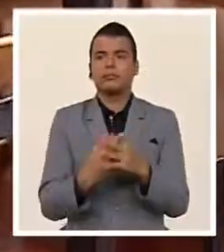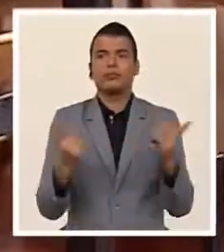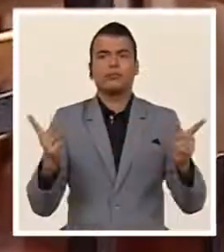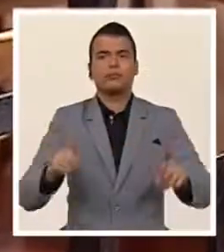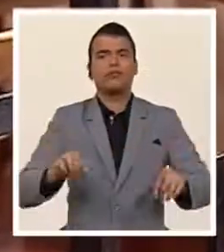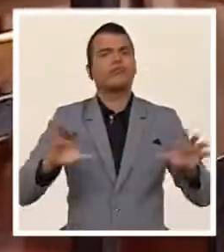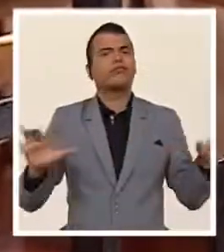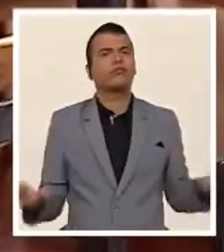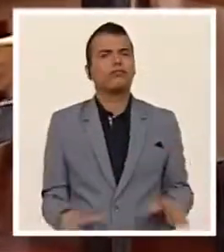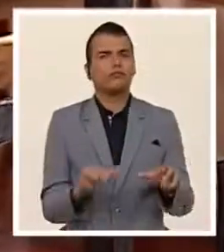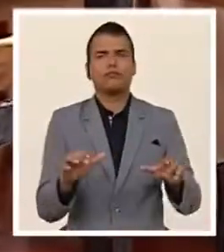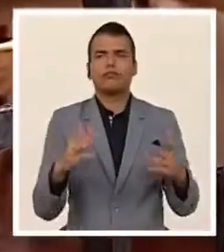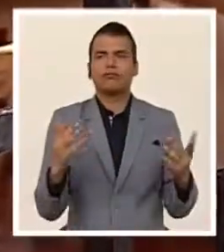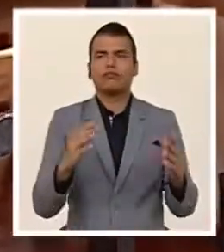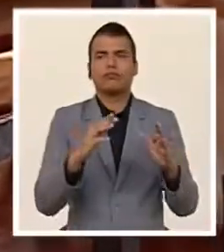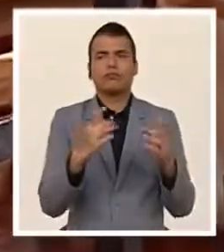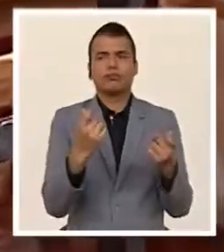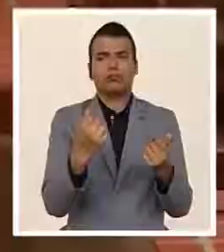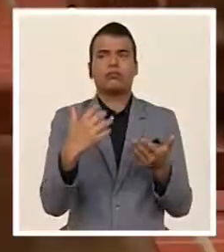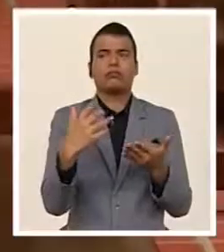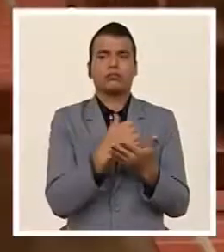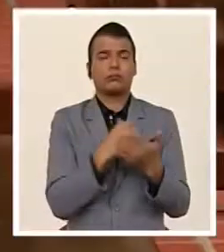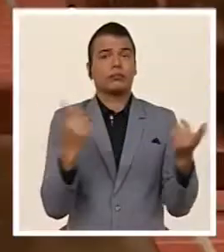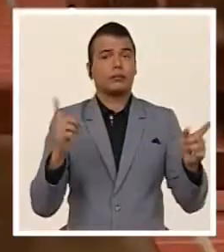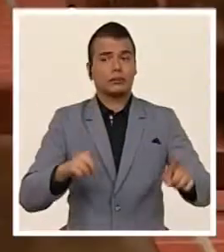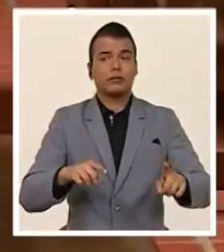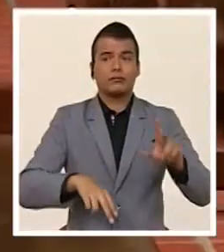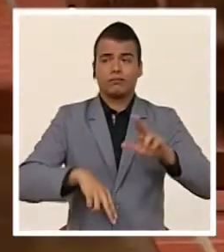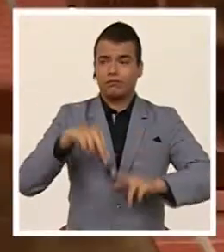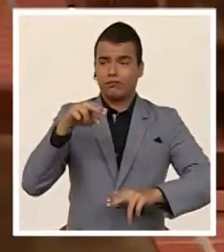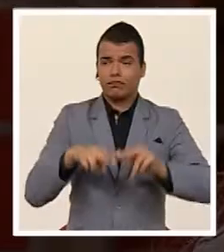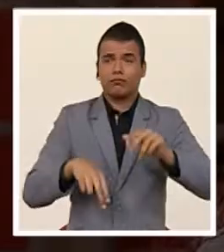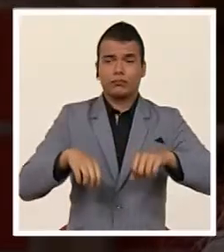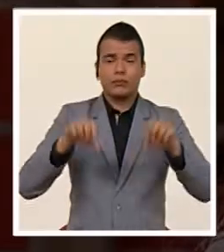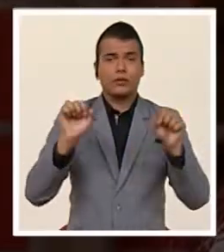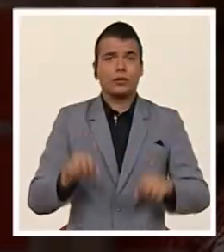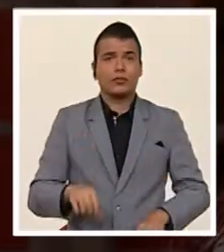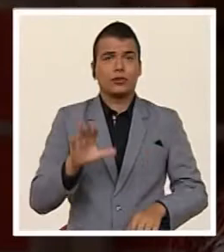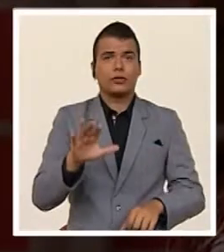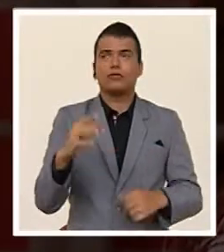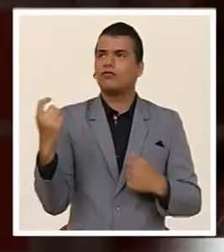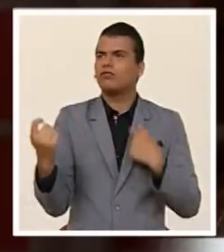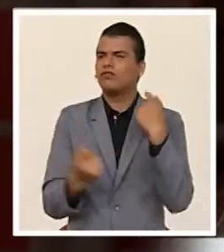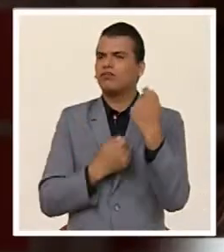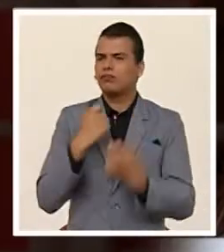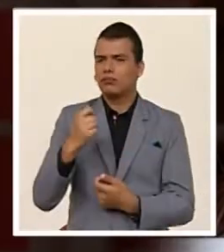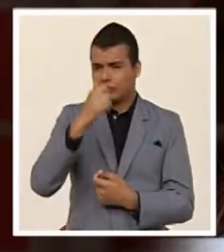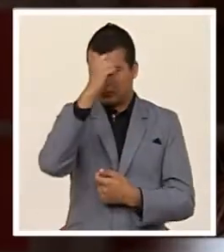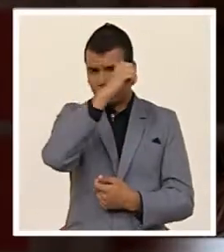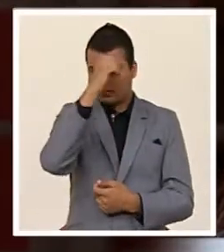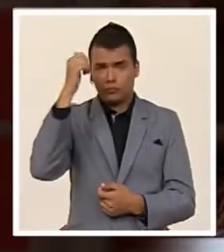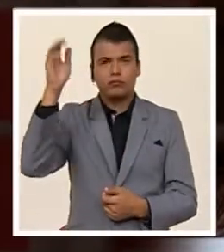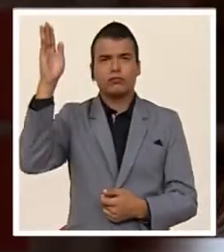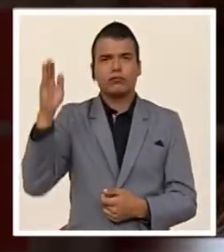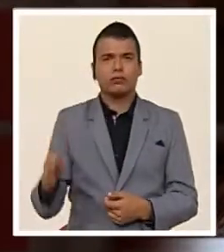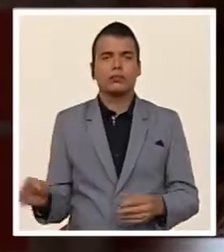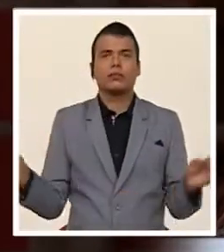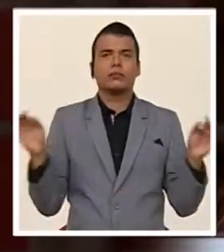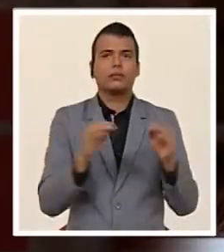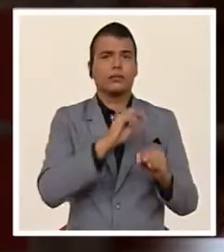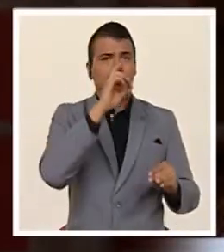actividades para recoger los recursos que permitieron edificar el templo venta los los domingos venta de